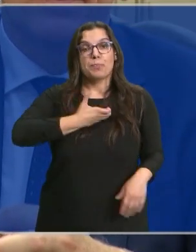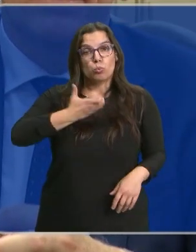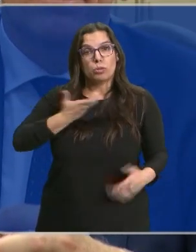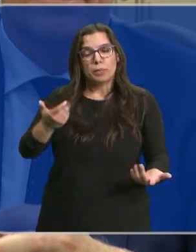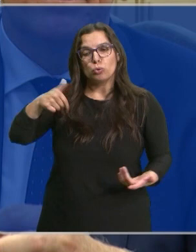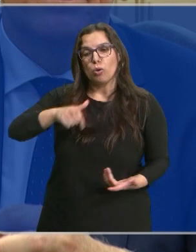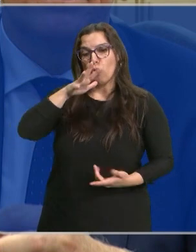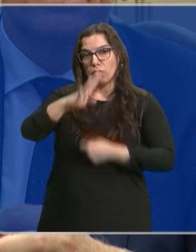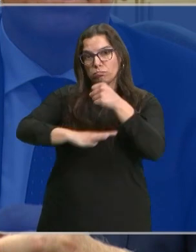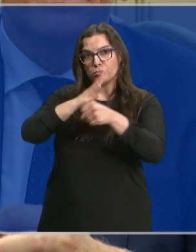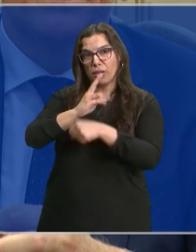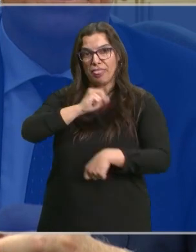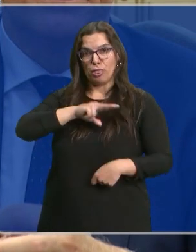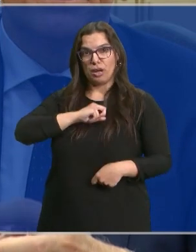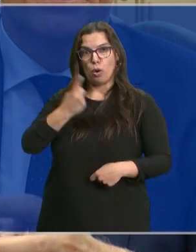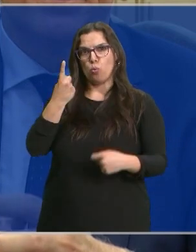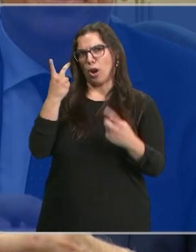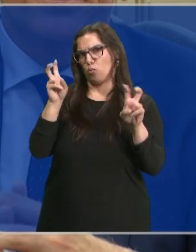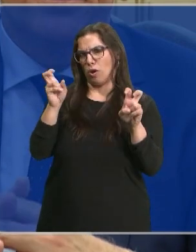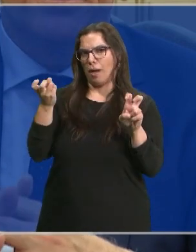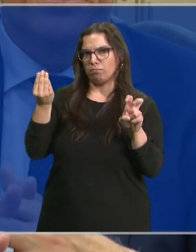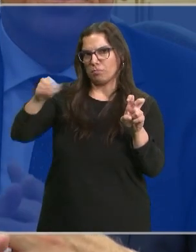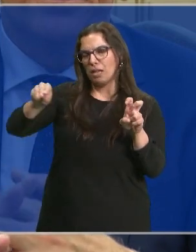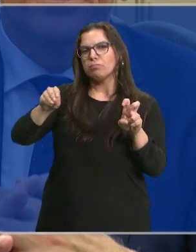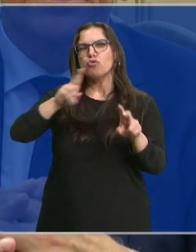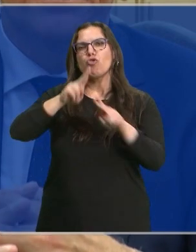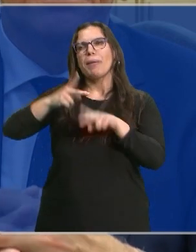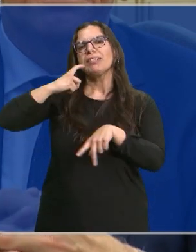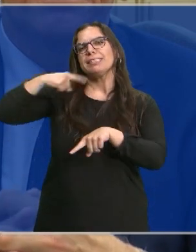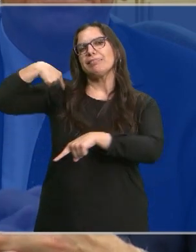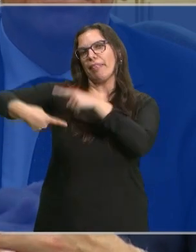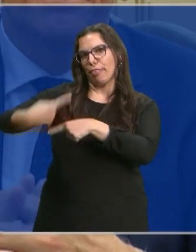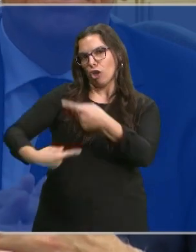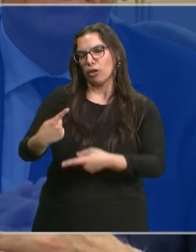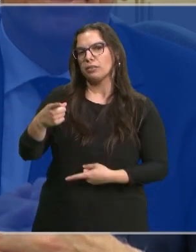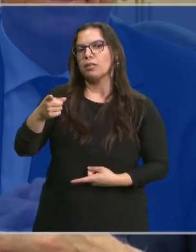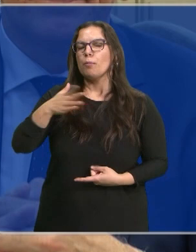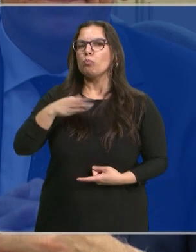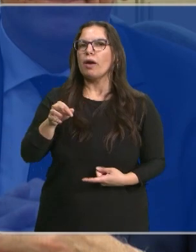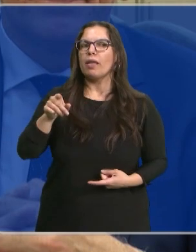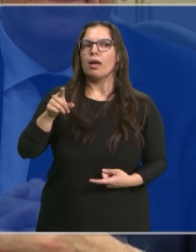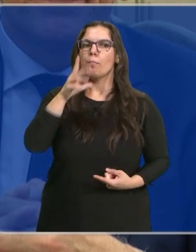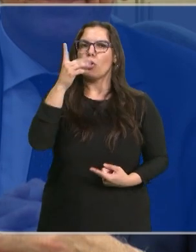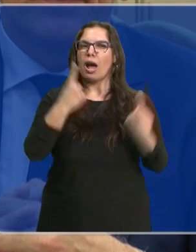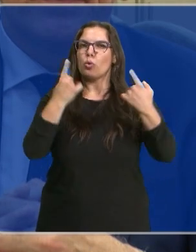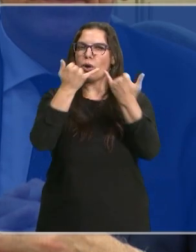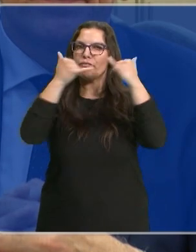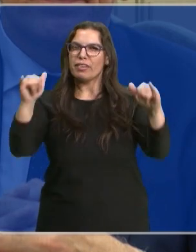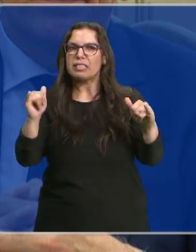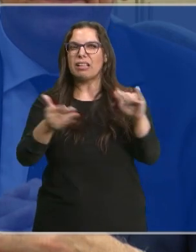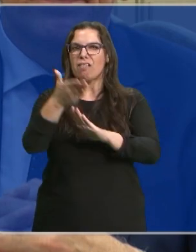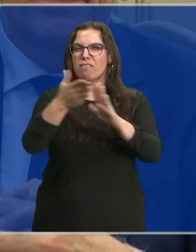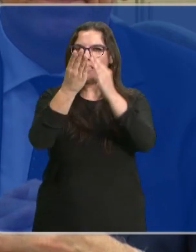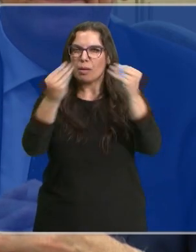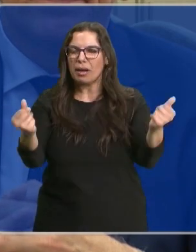tendrá esta legislatura, una concejalía nueva, la de tradiciones, no sé si es porque ustedes temen que haya ciertas fiestas populares que terminen